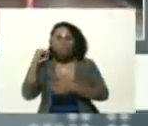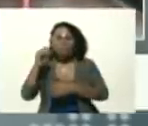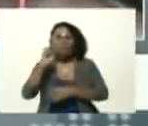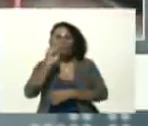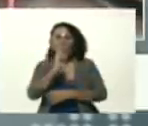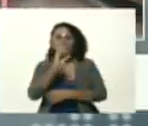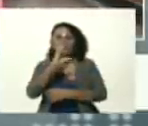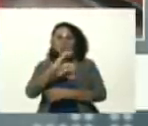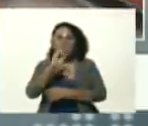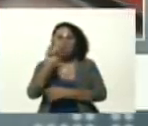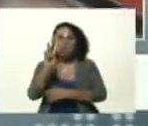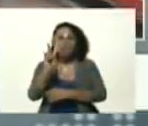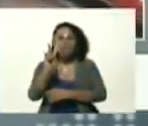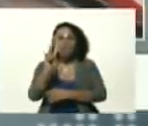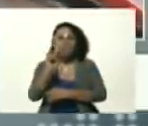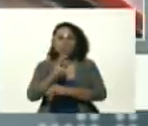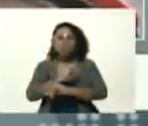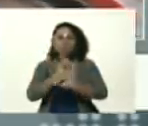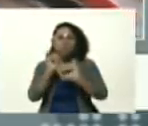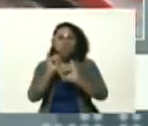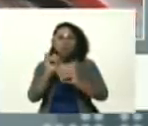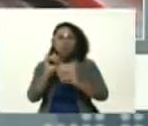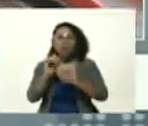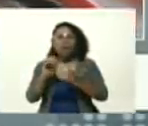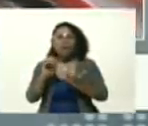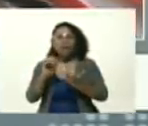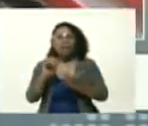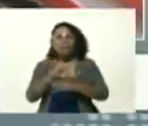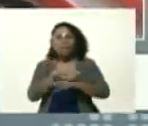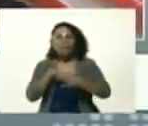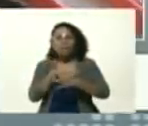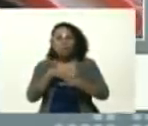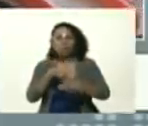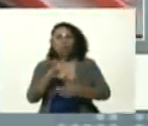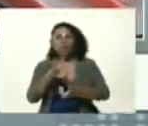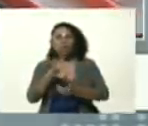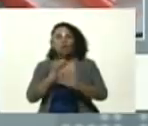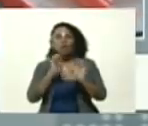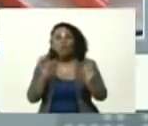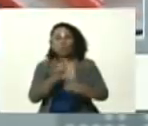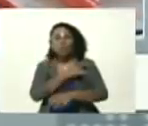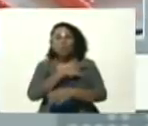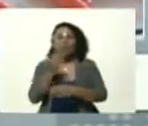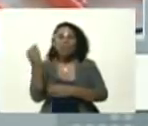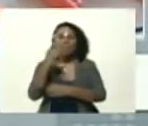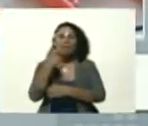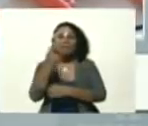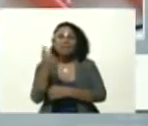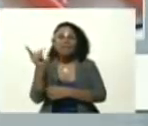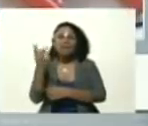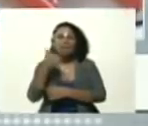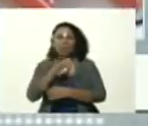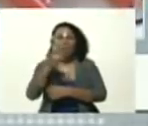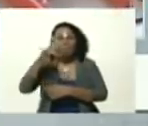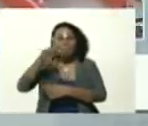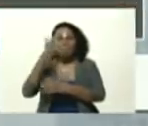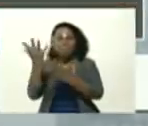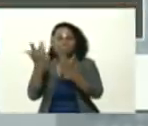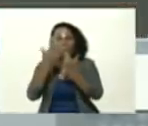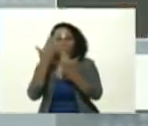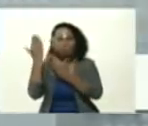UCB. César Trompi, ¿qué más le puedes decir a nuestro pueblo? Dímelo todo.